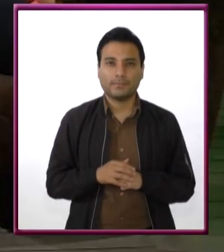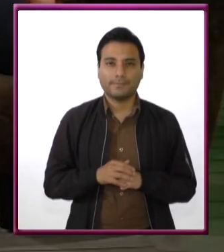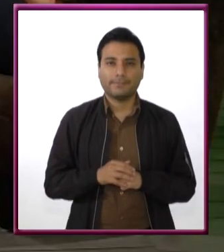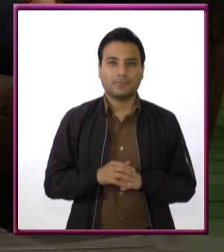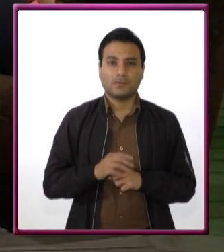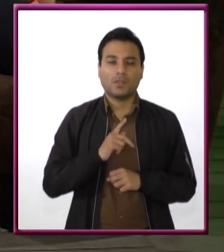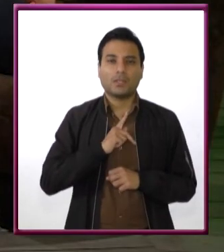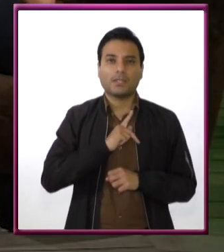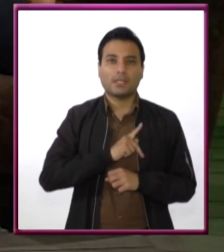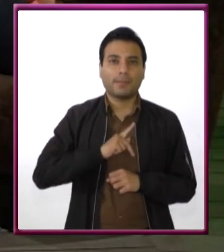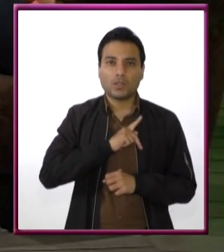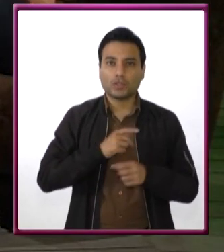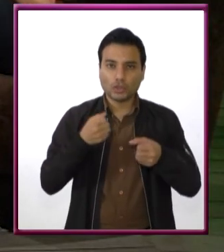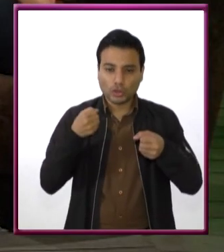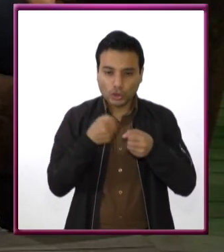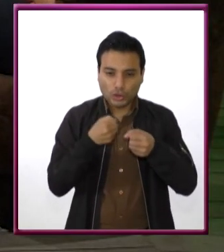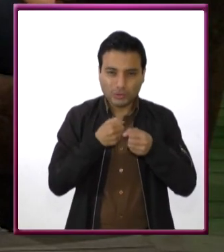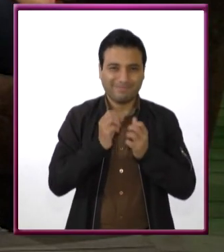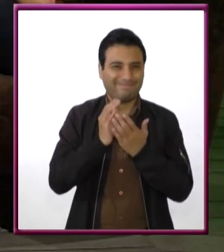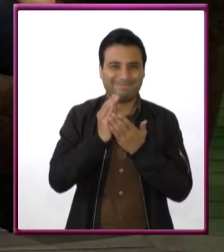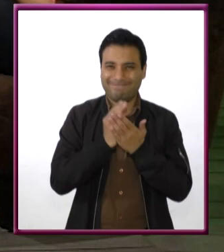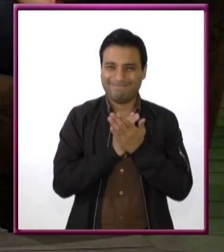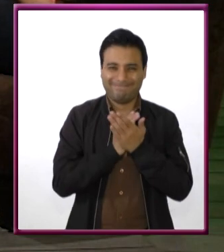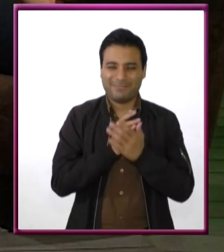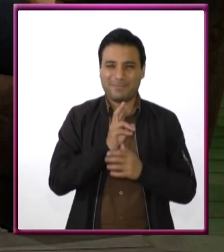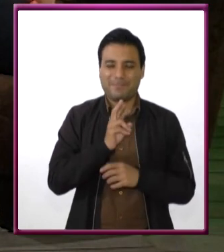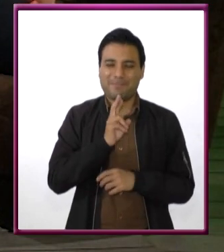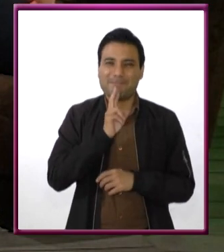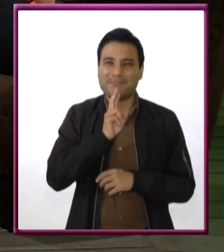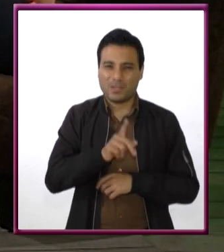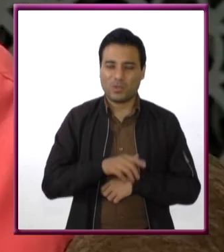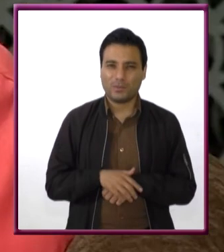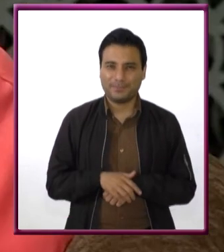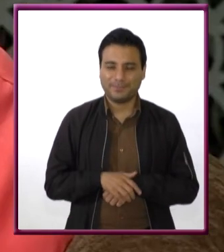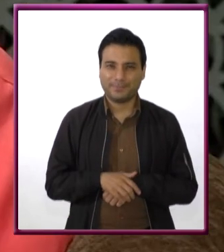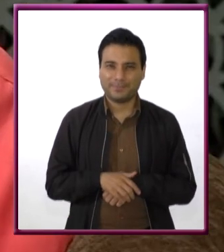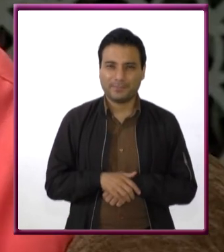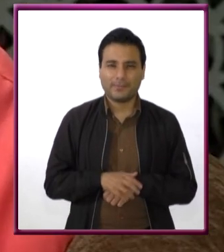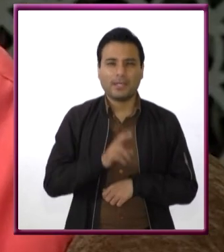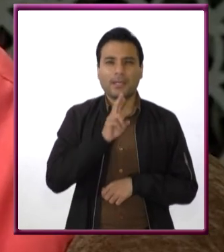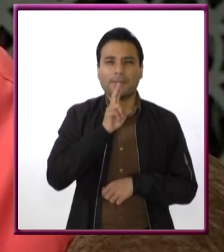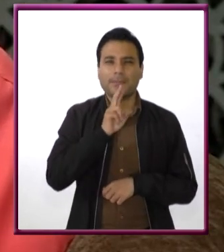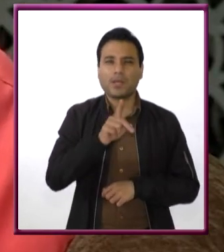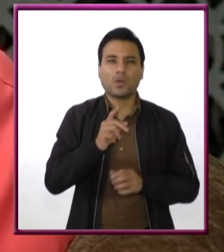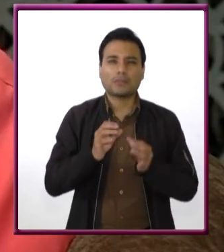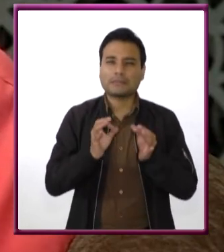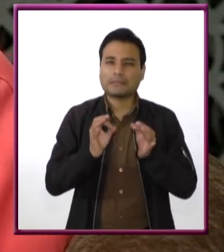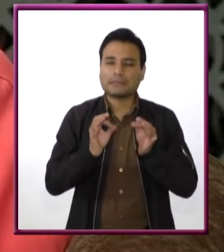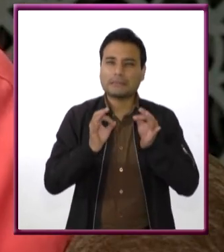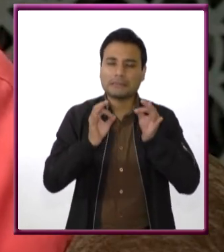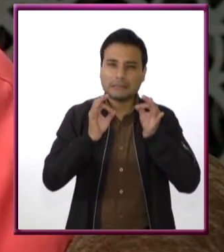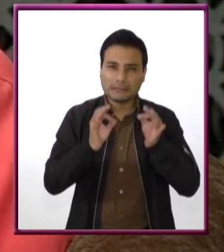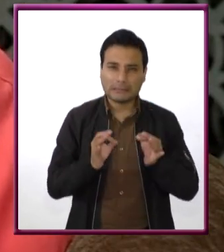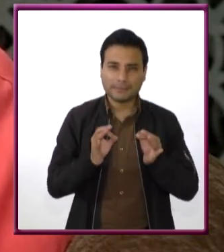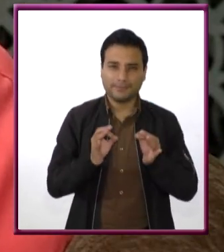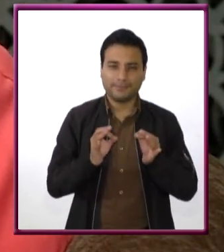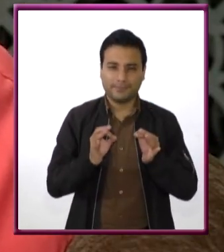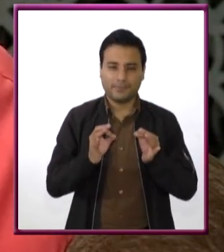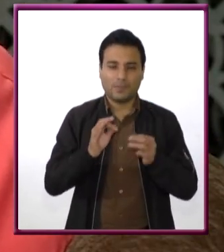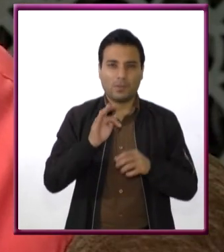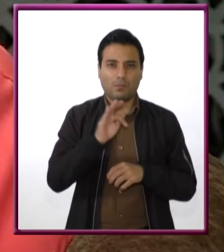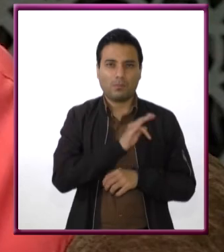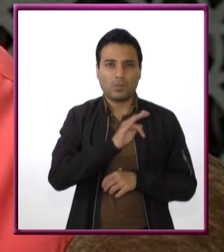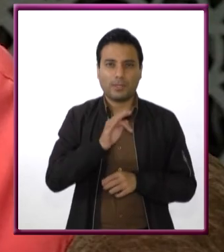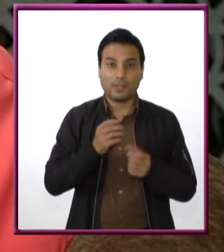utilización menor de agroquímicos sintéticos peligrosos y apostarle y permitirle a que operen